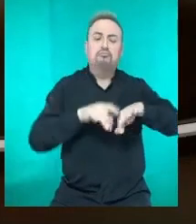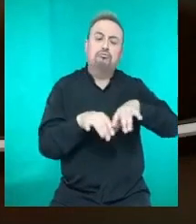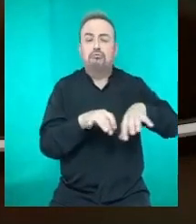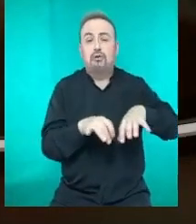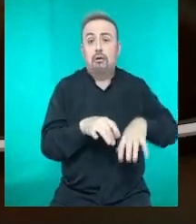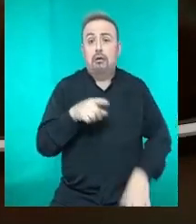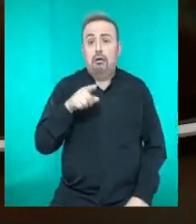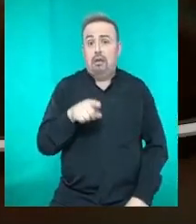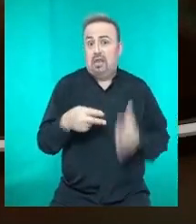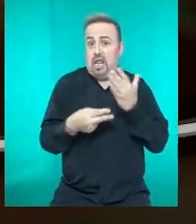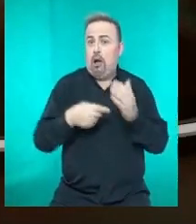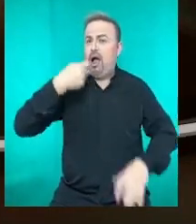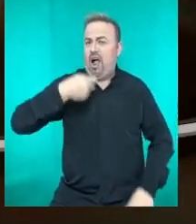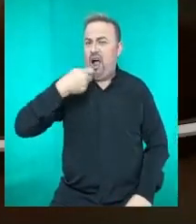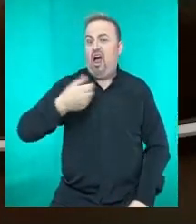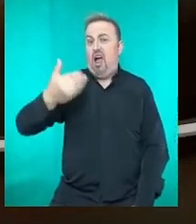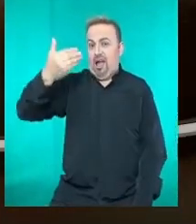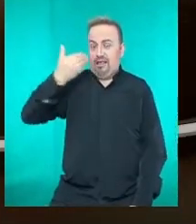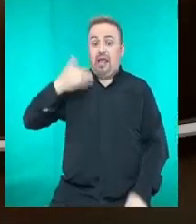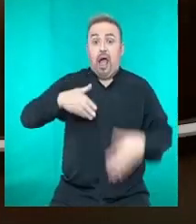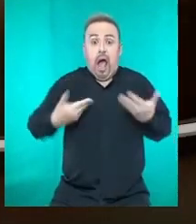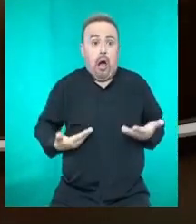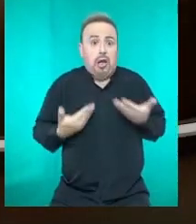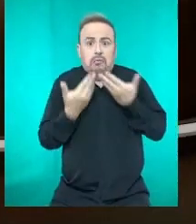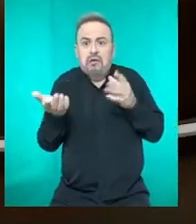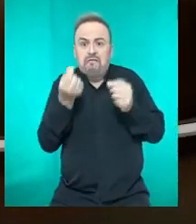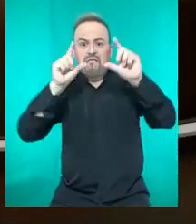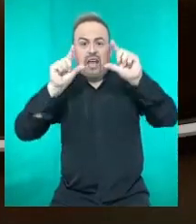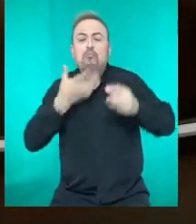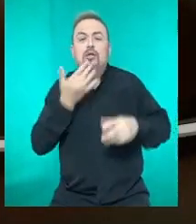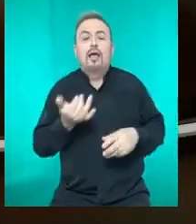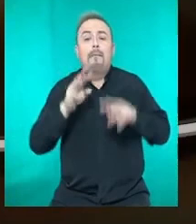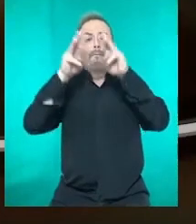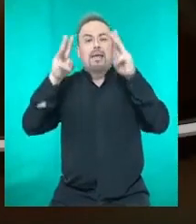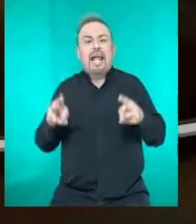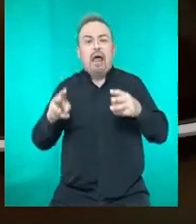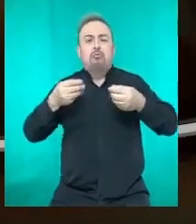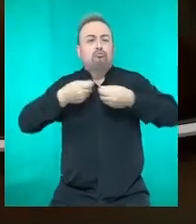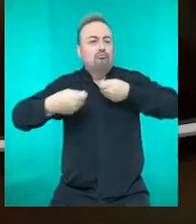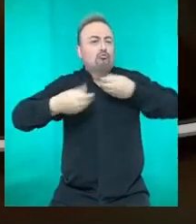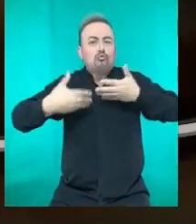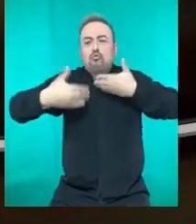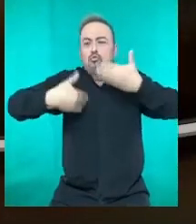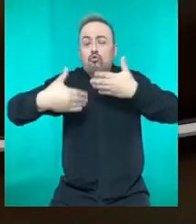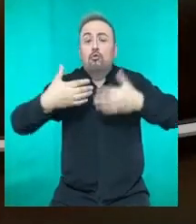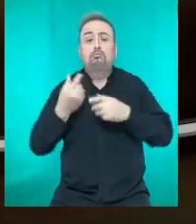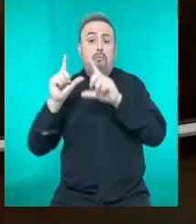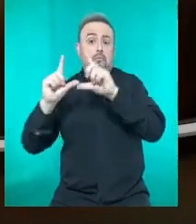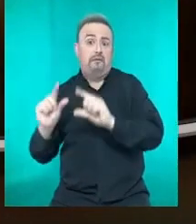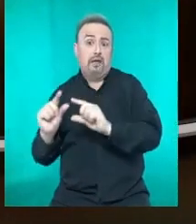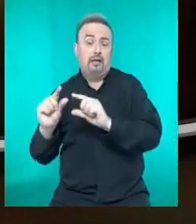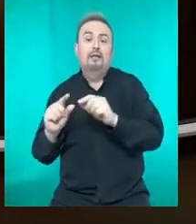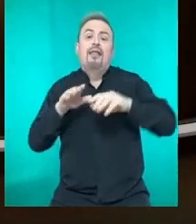hay persona que no considere tener un nodo para poder trabajar o desarrollar sus labores cotidianas. Por lo tanto, efectivamente va a